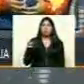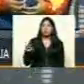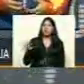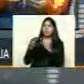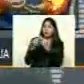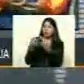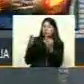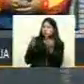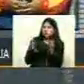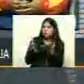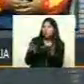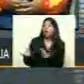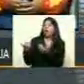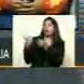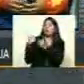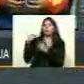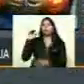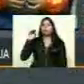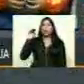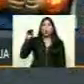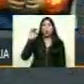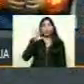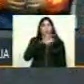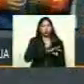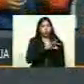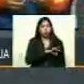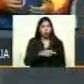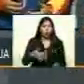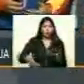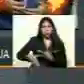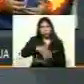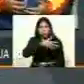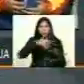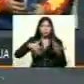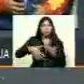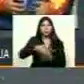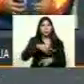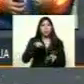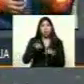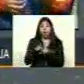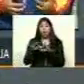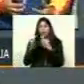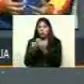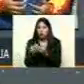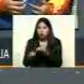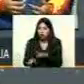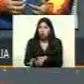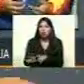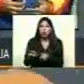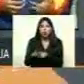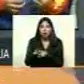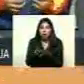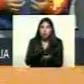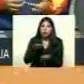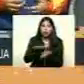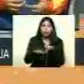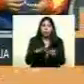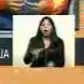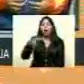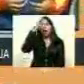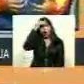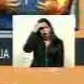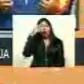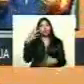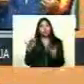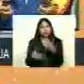responsable del futuro de nuestra sociedad. La familia es nuestra primera escuela y nuestra escuela fundamental. El abrazo en familia